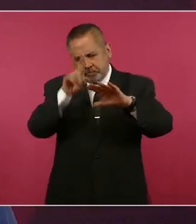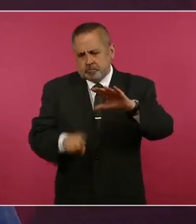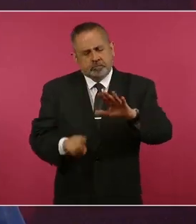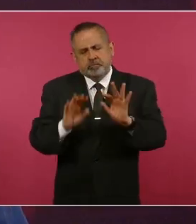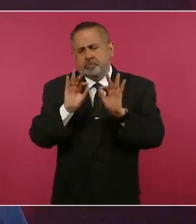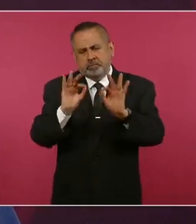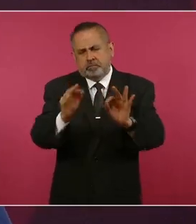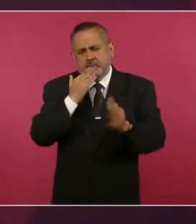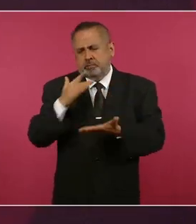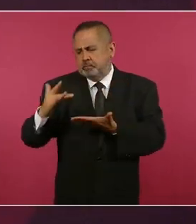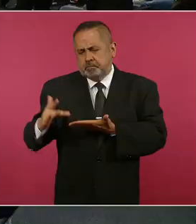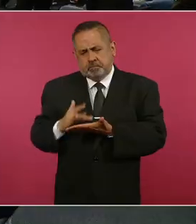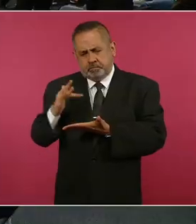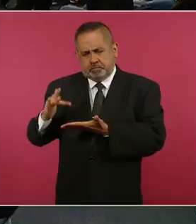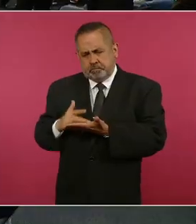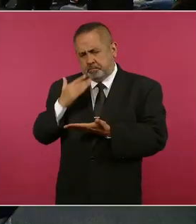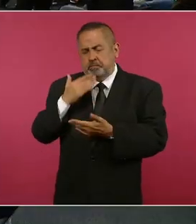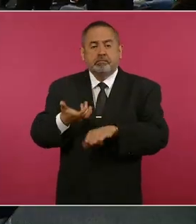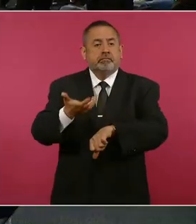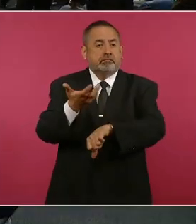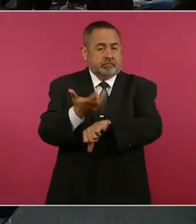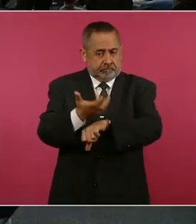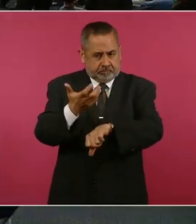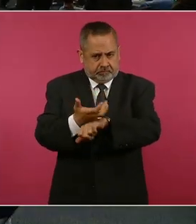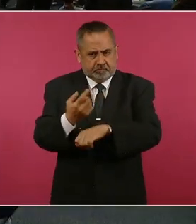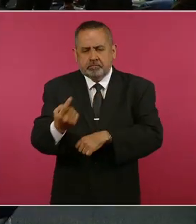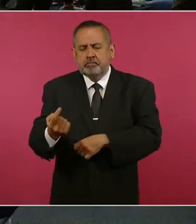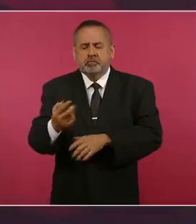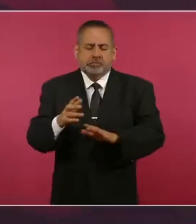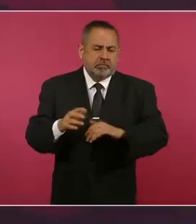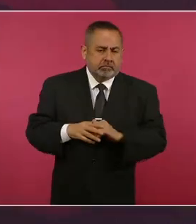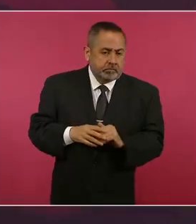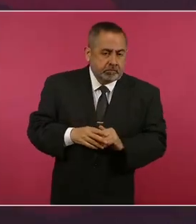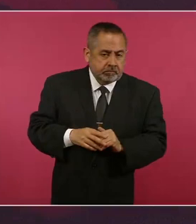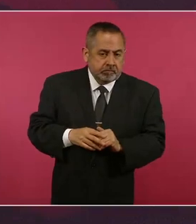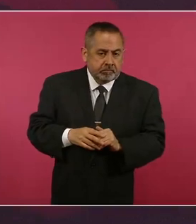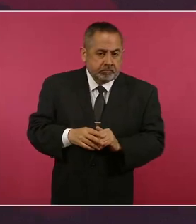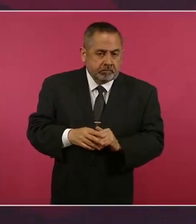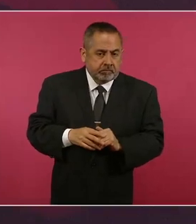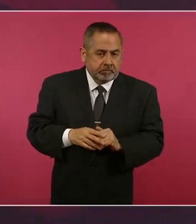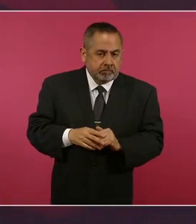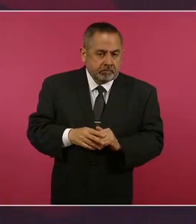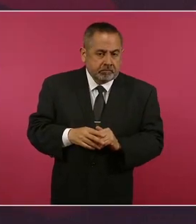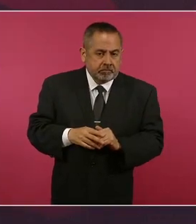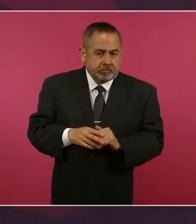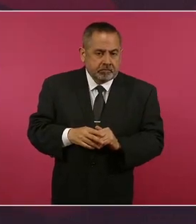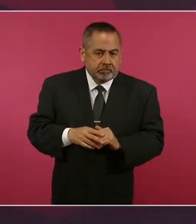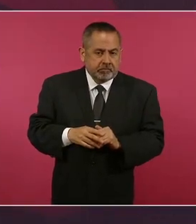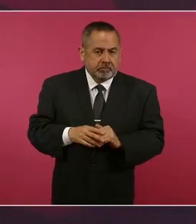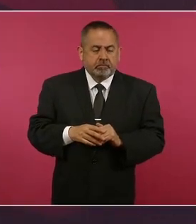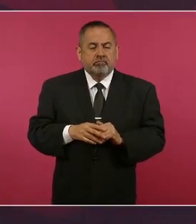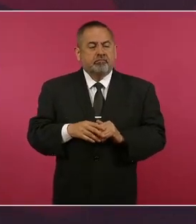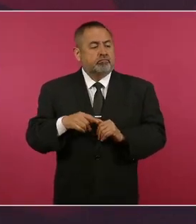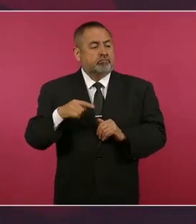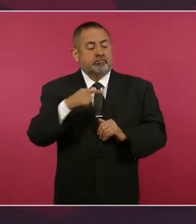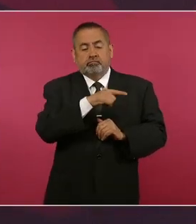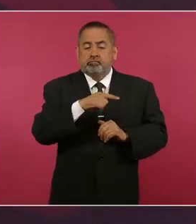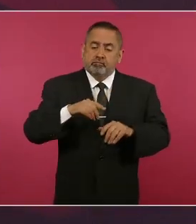Y el gobierno estadounidense, después de una